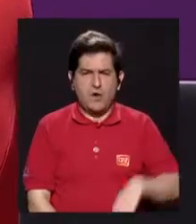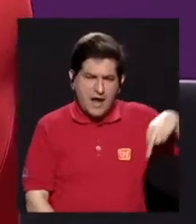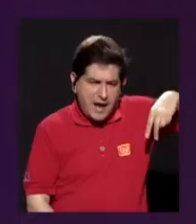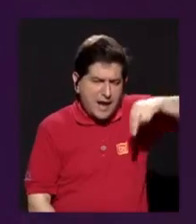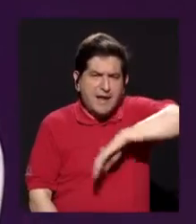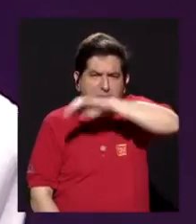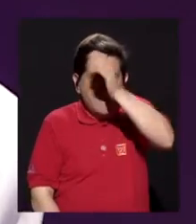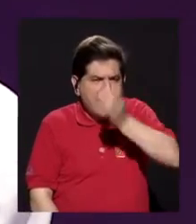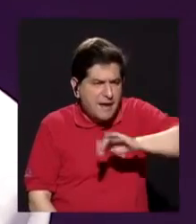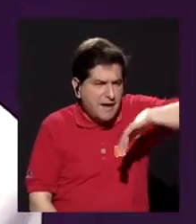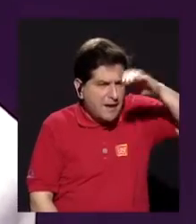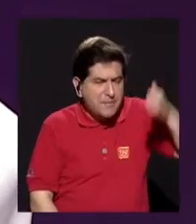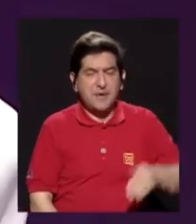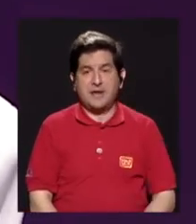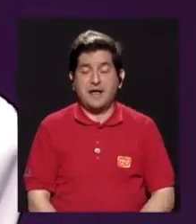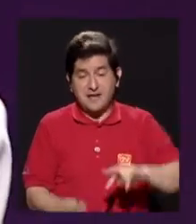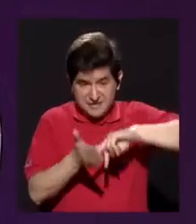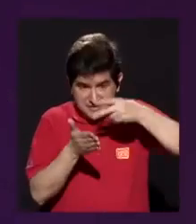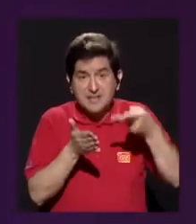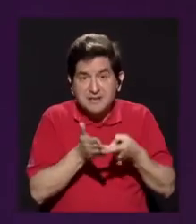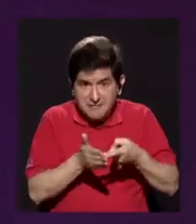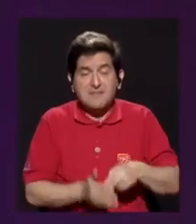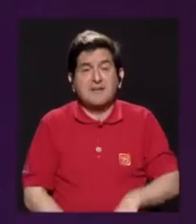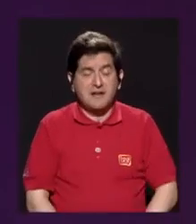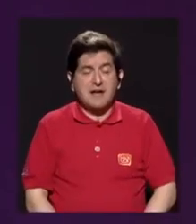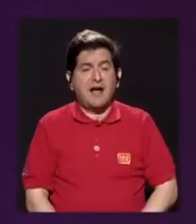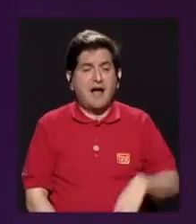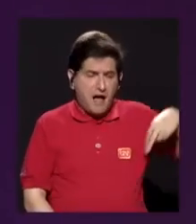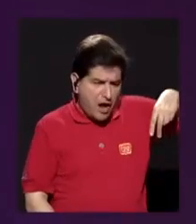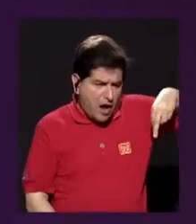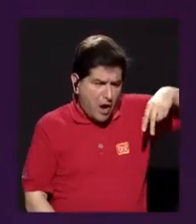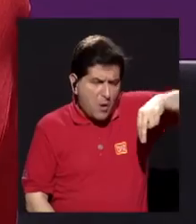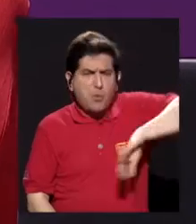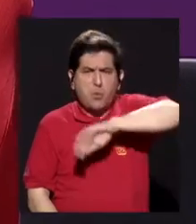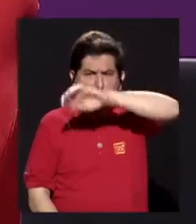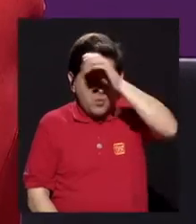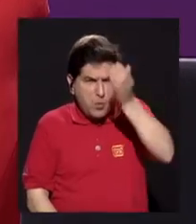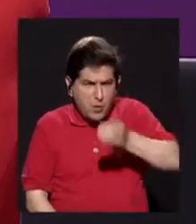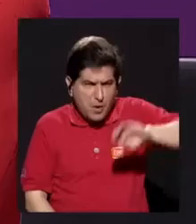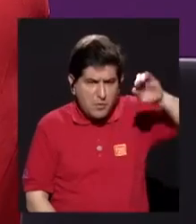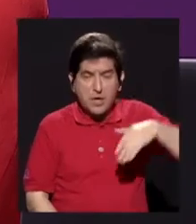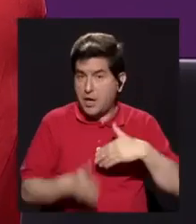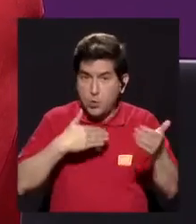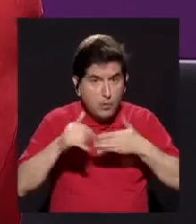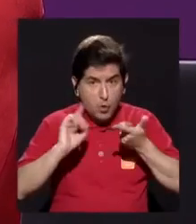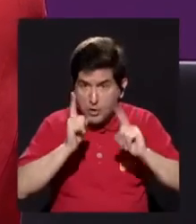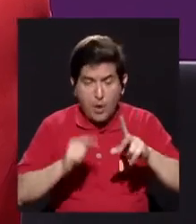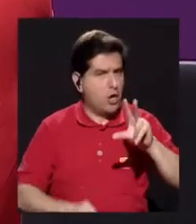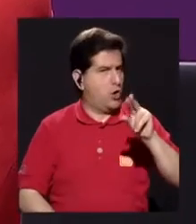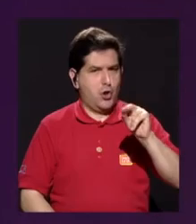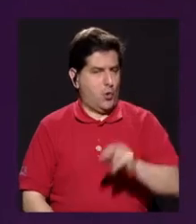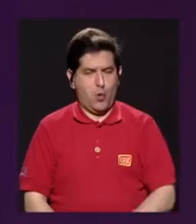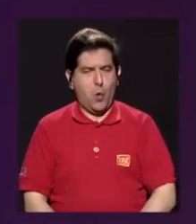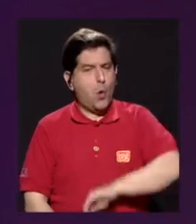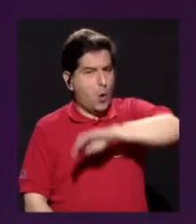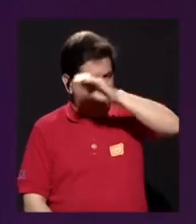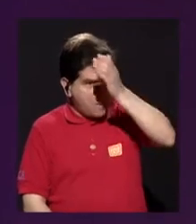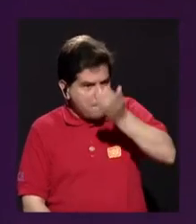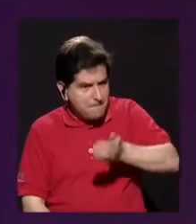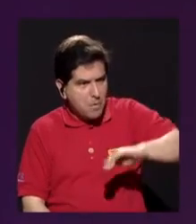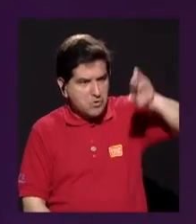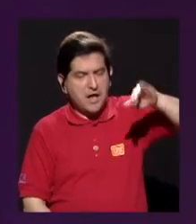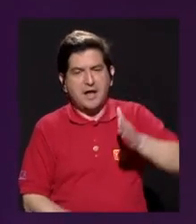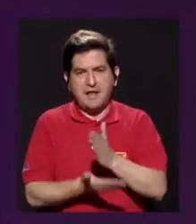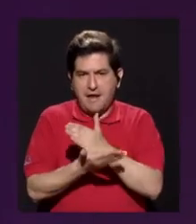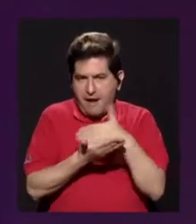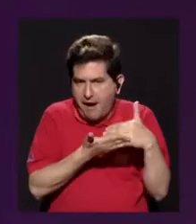el senderismo en realidad es caminata en montaña, ¿verdad? Pero no cualquier montaña. No es cualquier montaña, son montañitas, a veces unas más